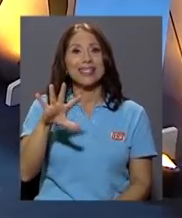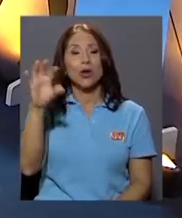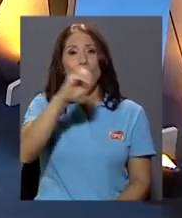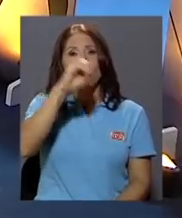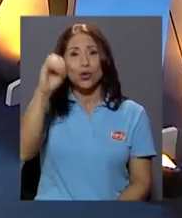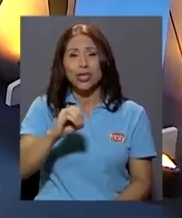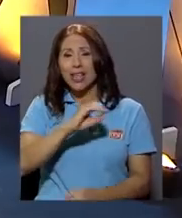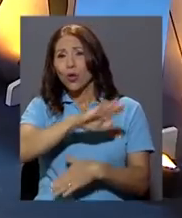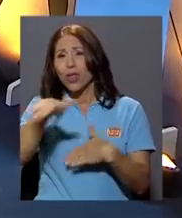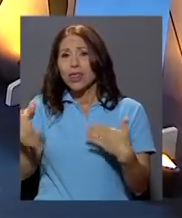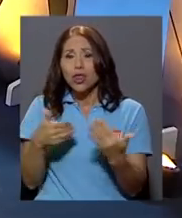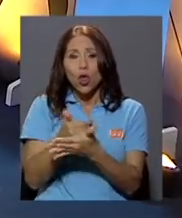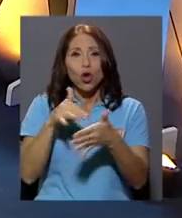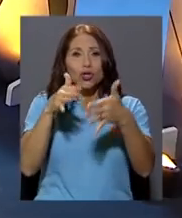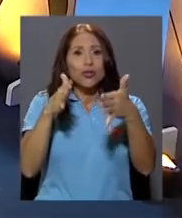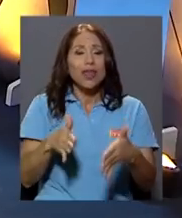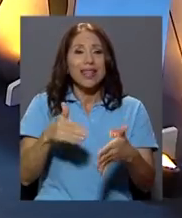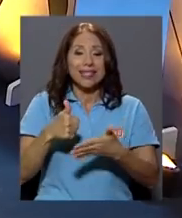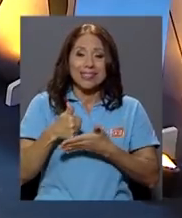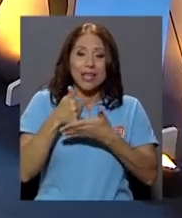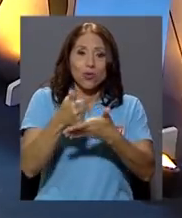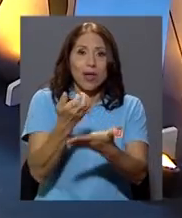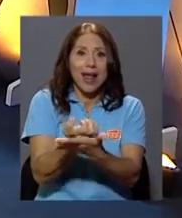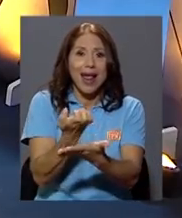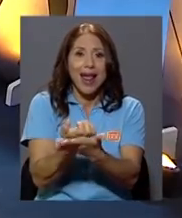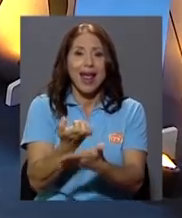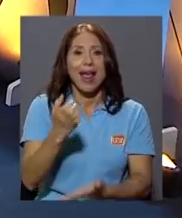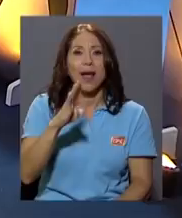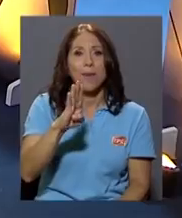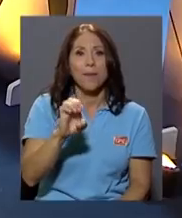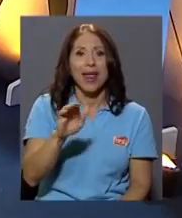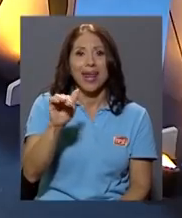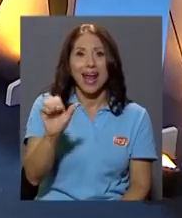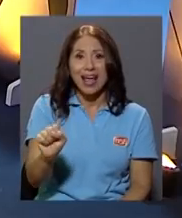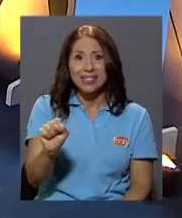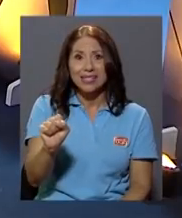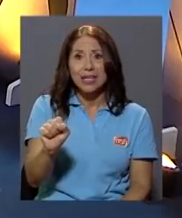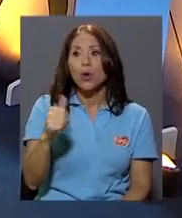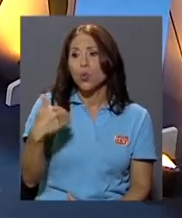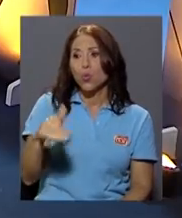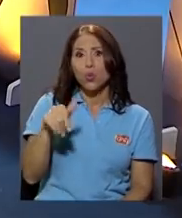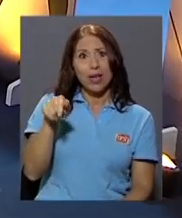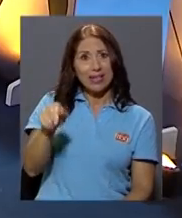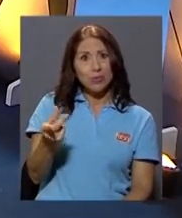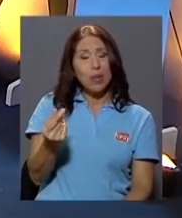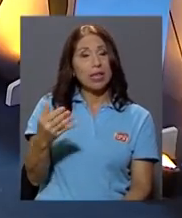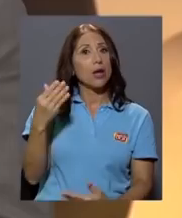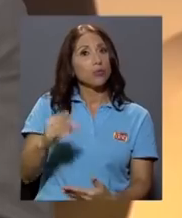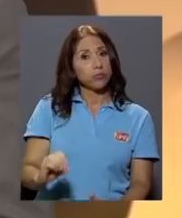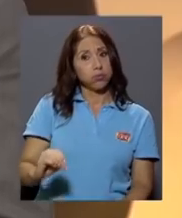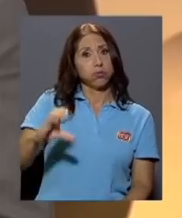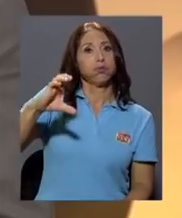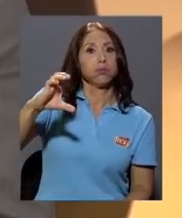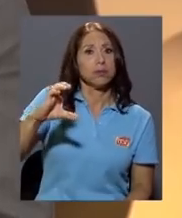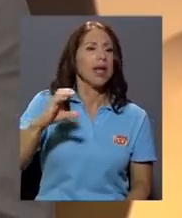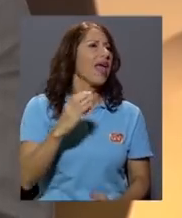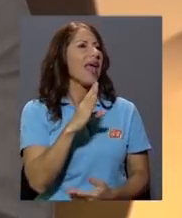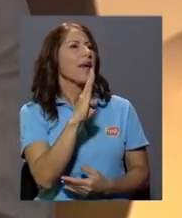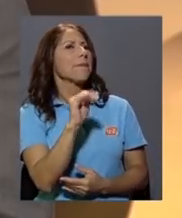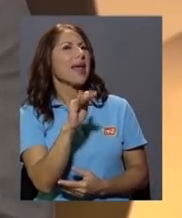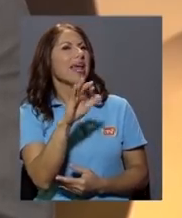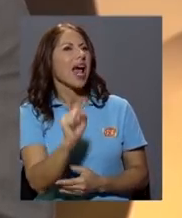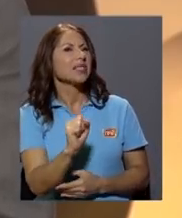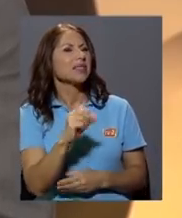becada. La inversión que hace la institución en becas es una inversión verdaderamente importante. ¿Cuánto damos en términos totales en